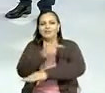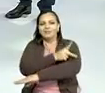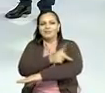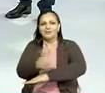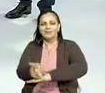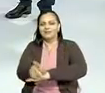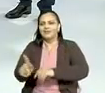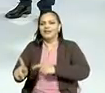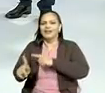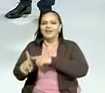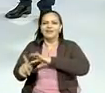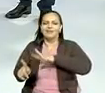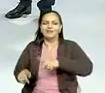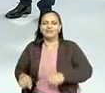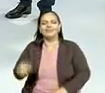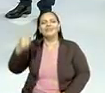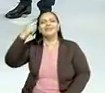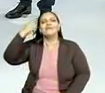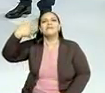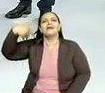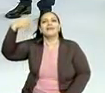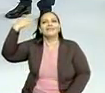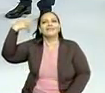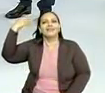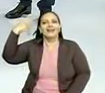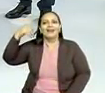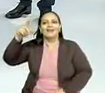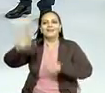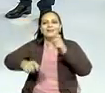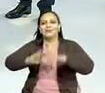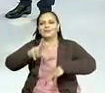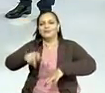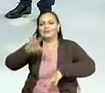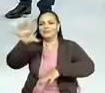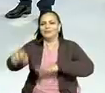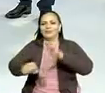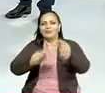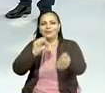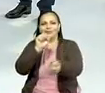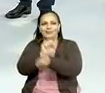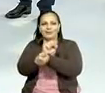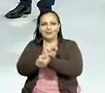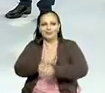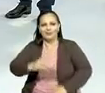nunca me voy a recordando olvidar, tiempos viejos. Tiempos idos, recordando tiempos idos. ¡Nos vamos al